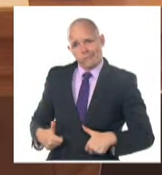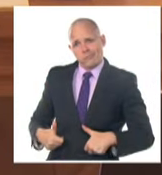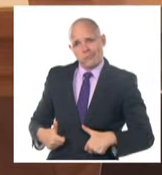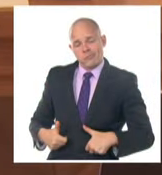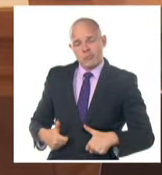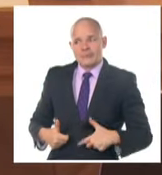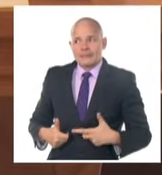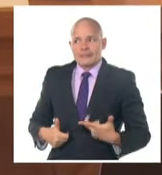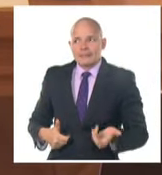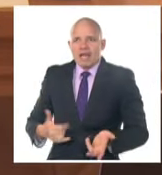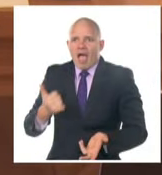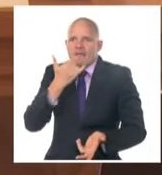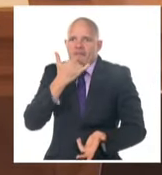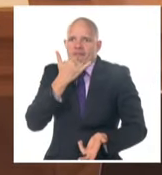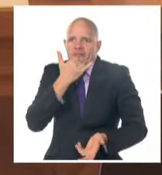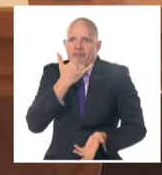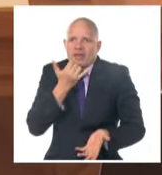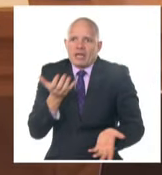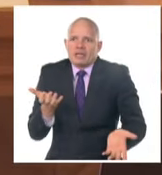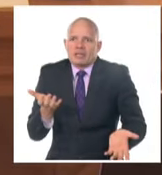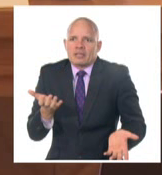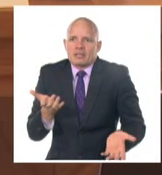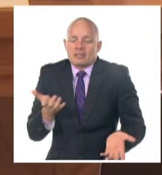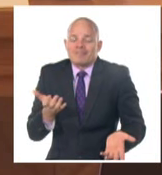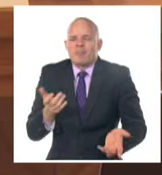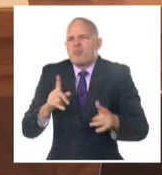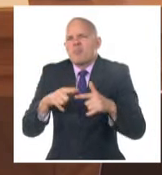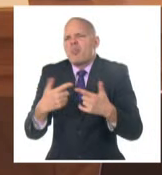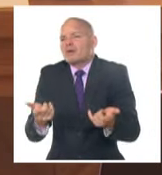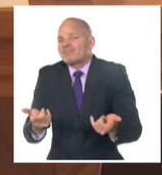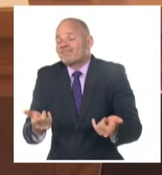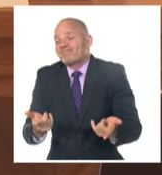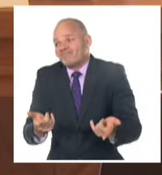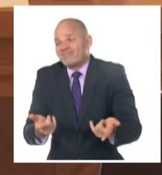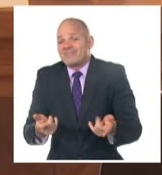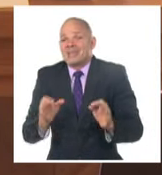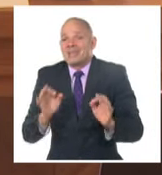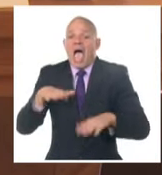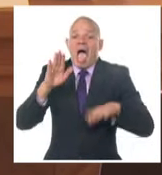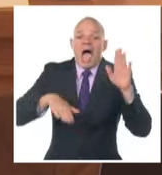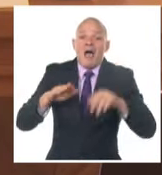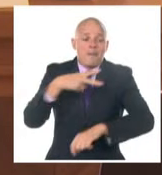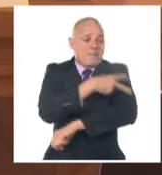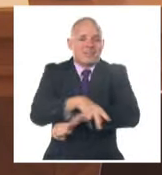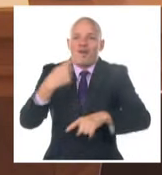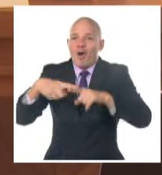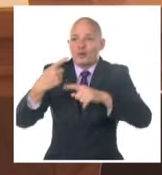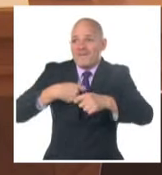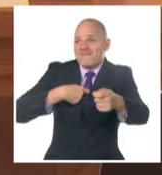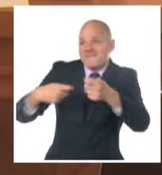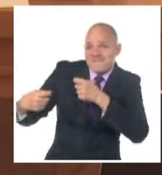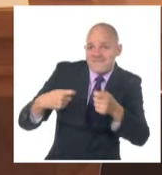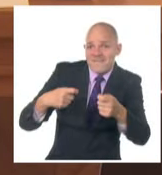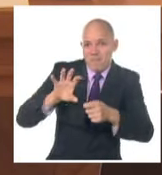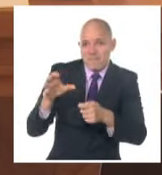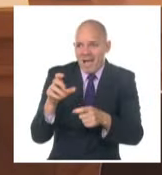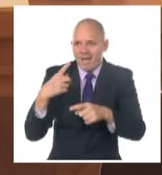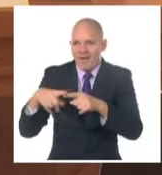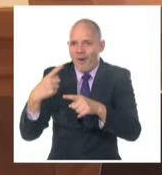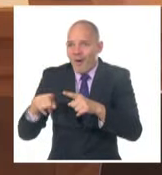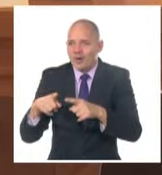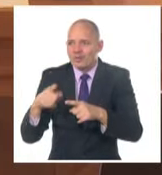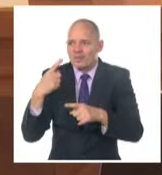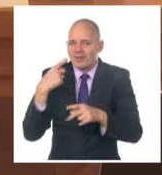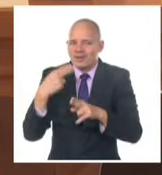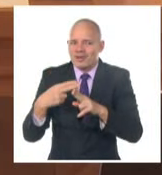máximo el flujo de recursos financieros al país. Es un insulto a la verdad